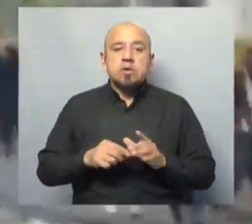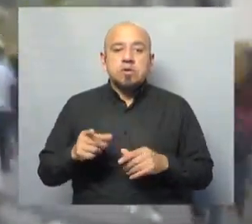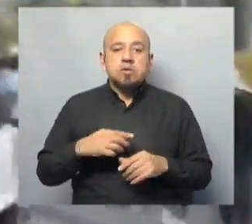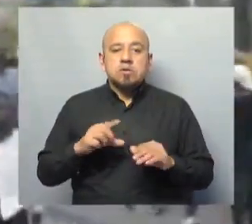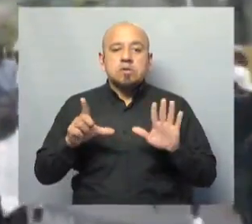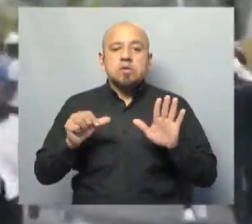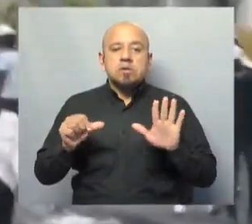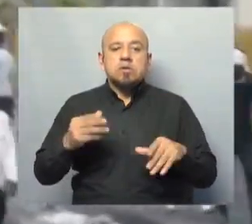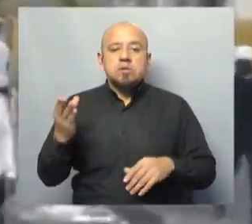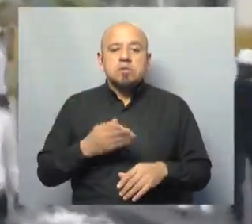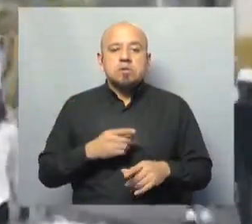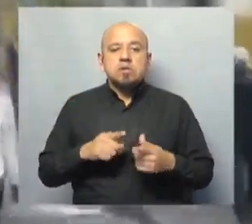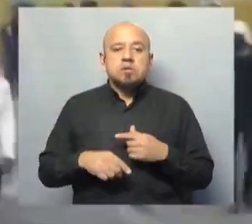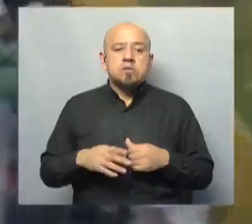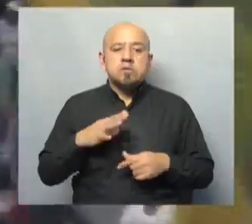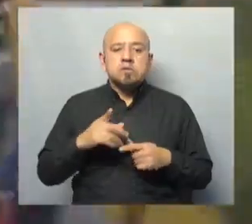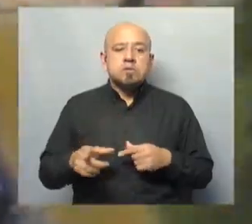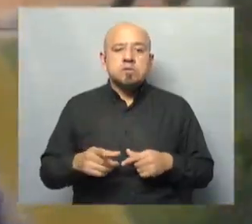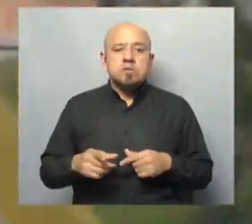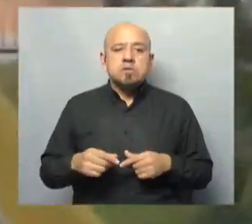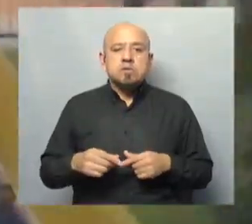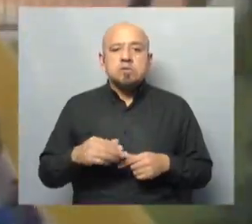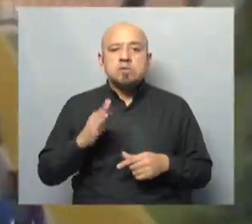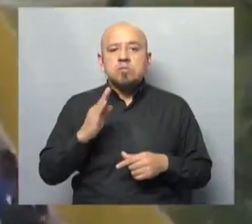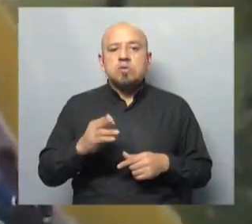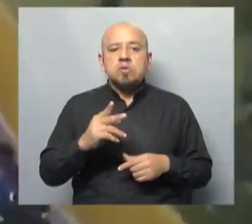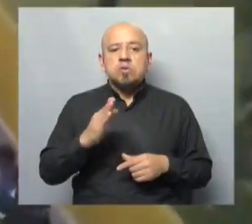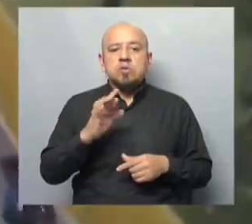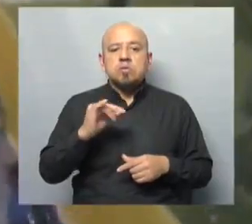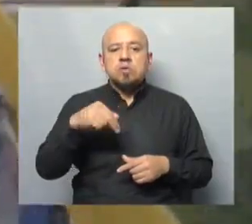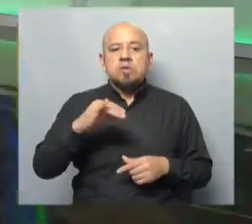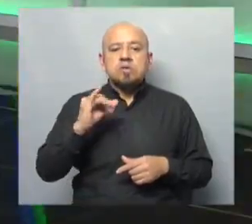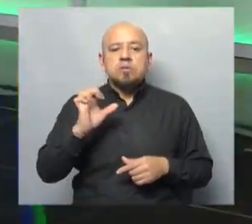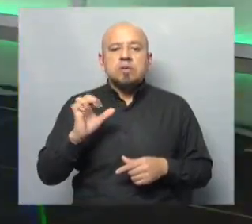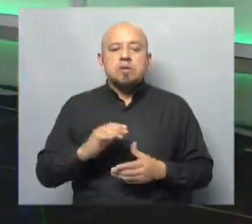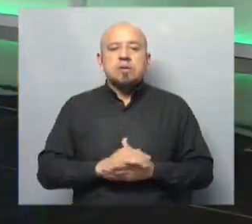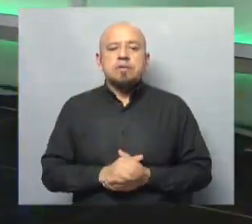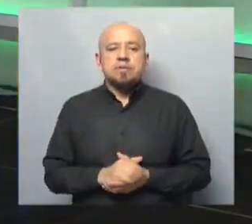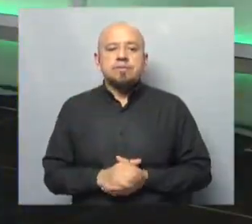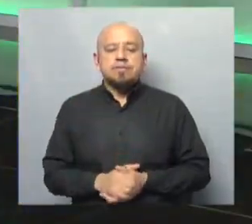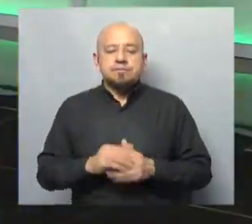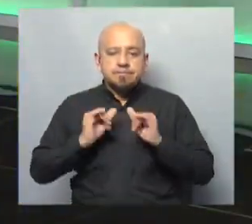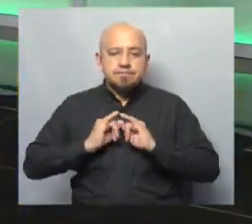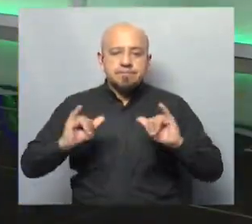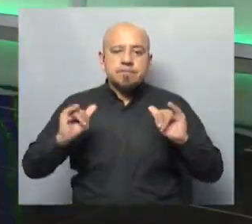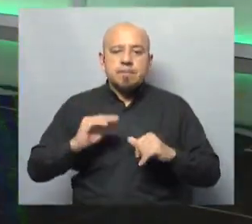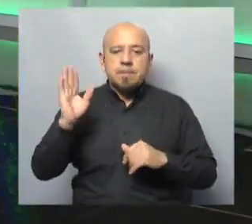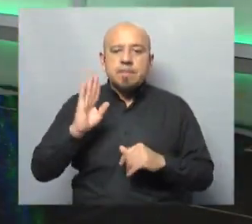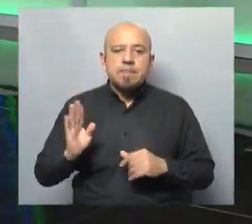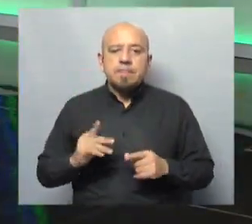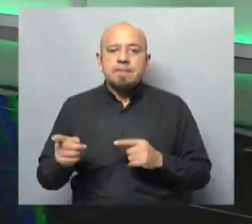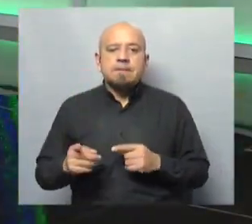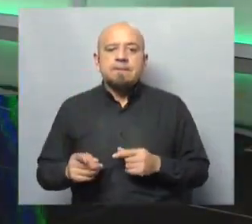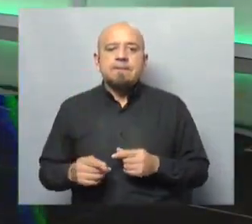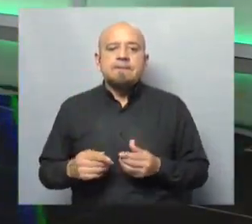76 por ciento de los cuales pasan por la capital puerto príncipe la campaña en brasil sigue a todo trapo y se